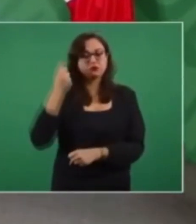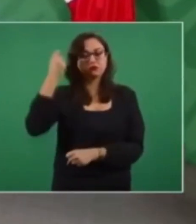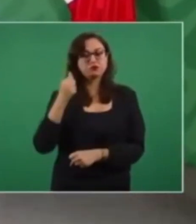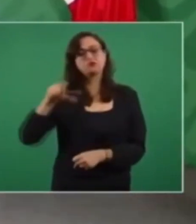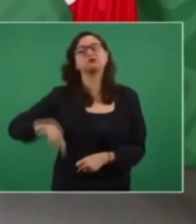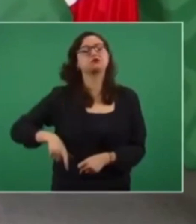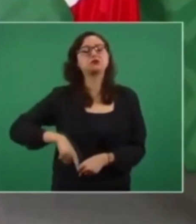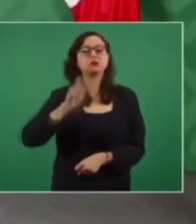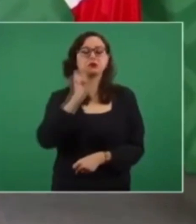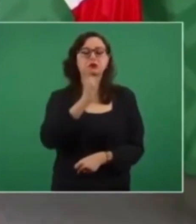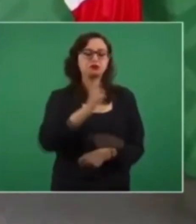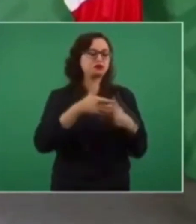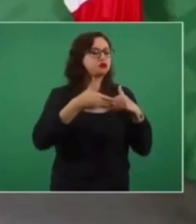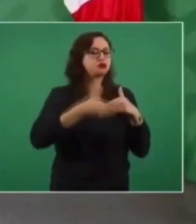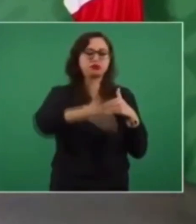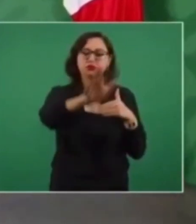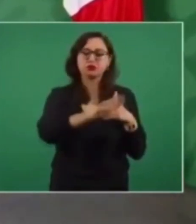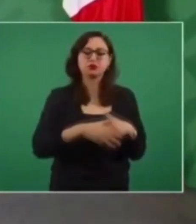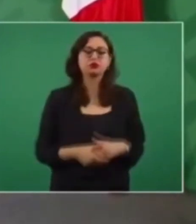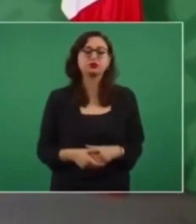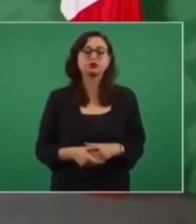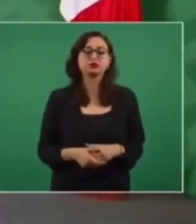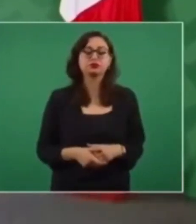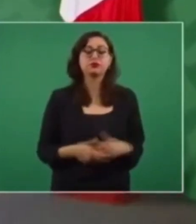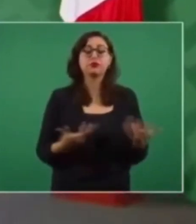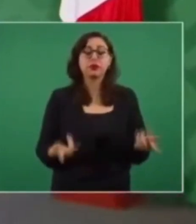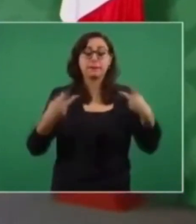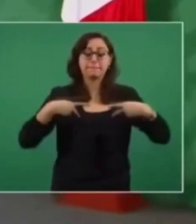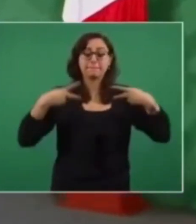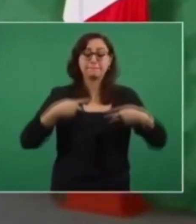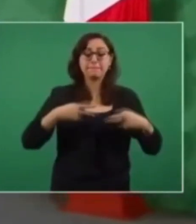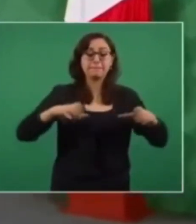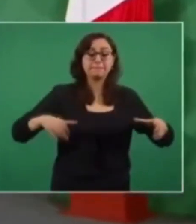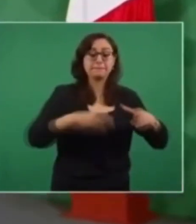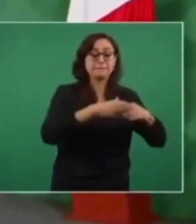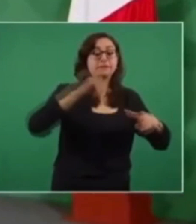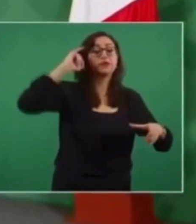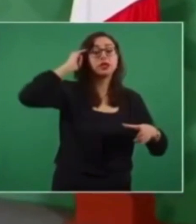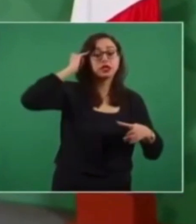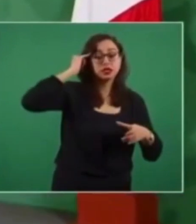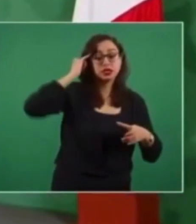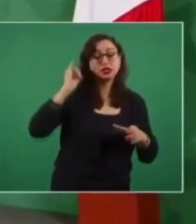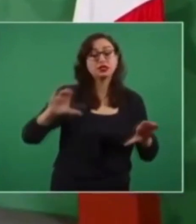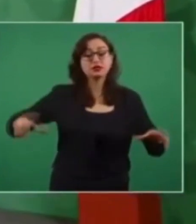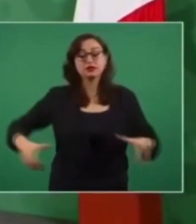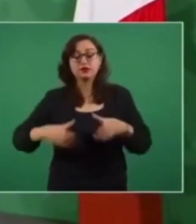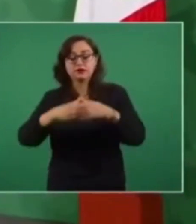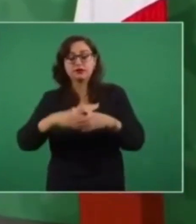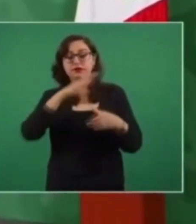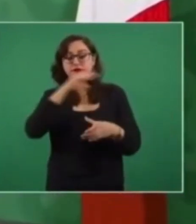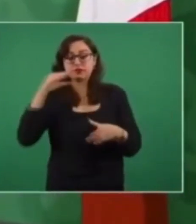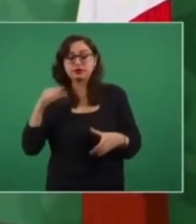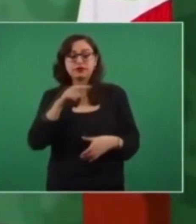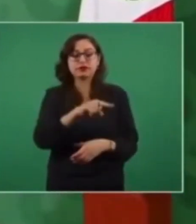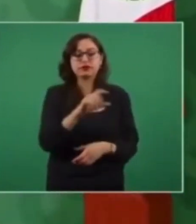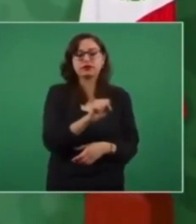del Estado. En el caso de las personas indígenas y afromexicanas se otorga a partir de los 65 años de edad.